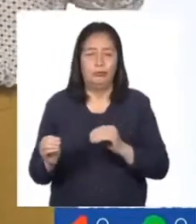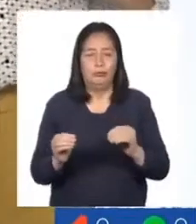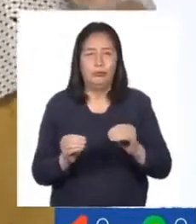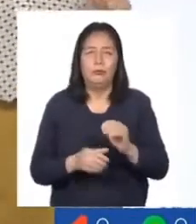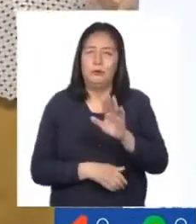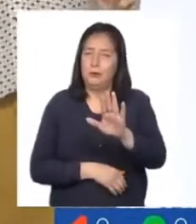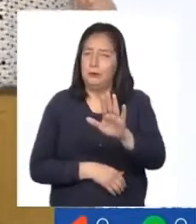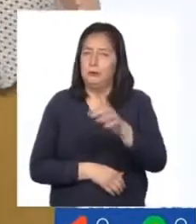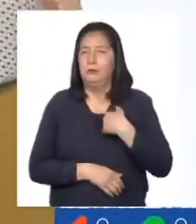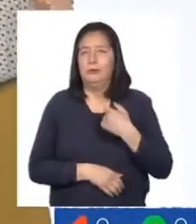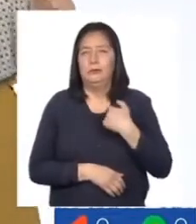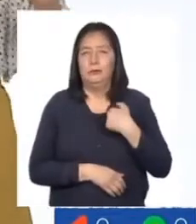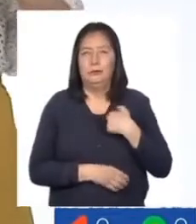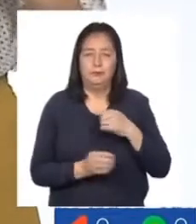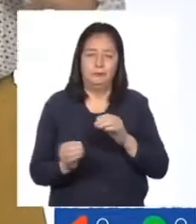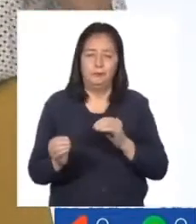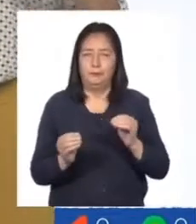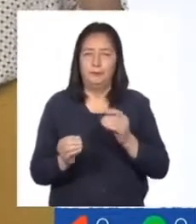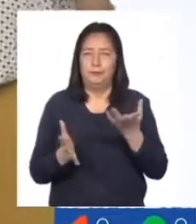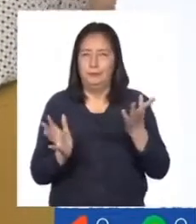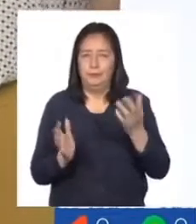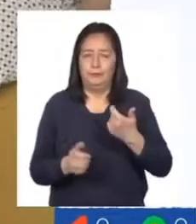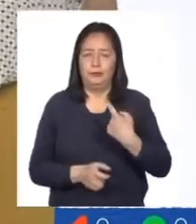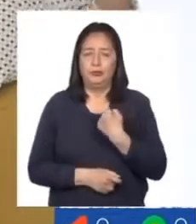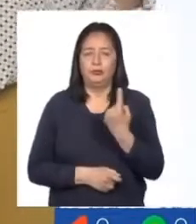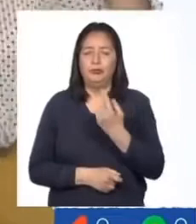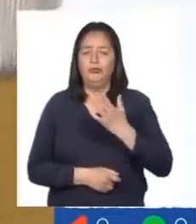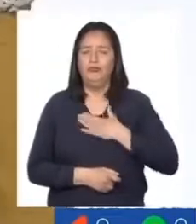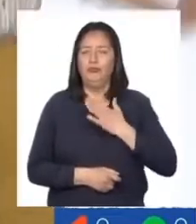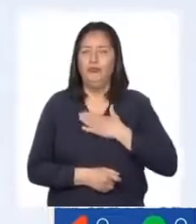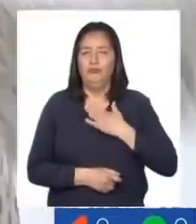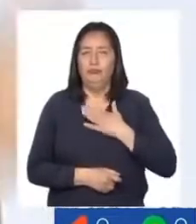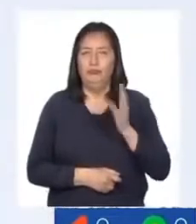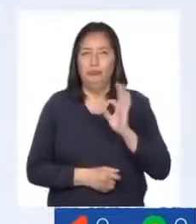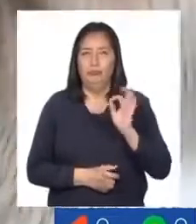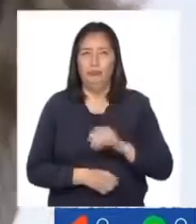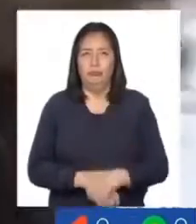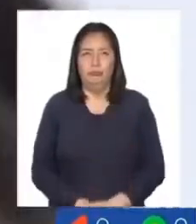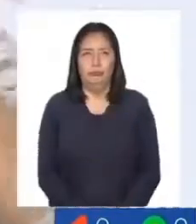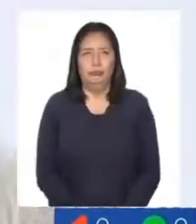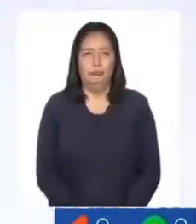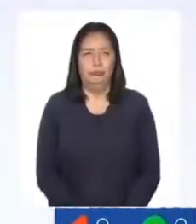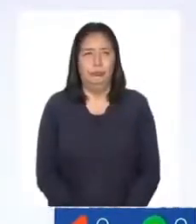A ver, voy a explorar un movimiento que es solamente mío.